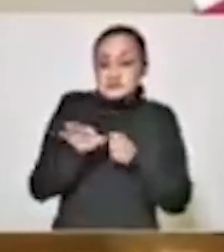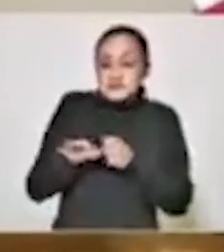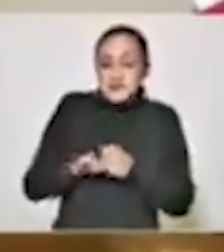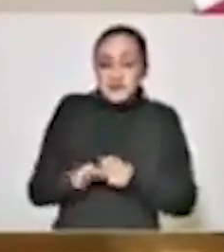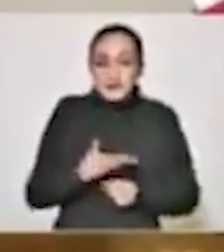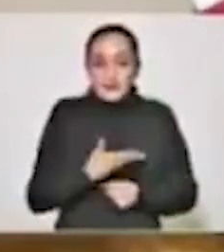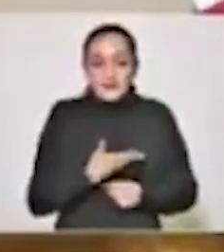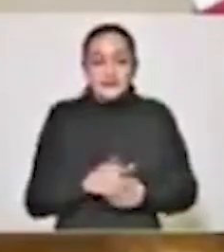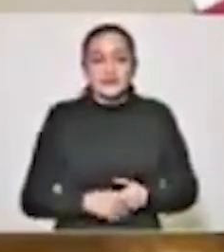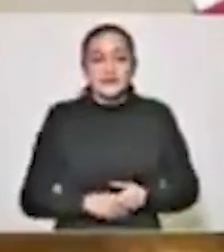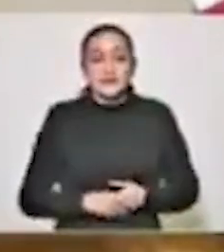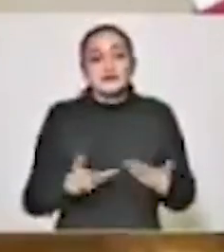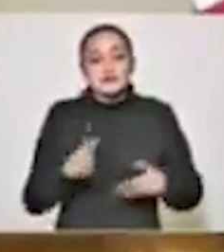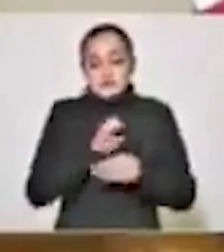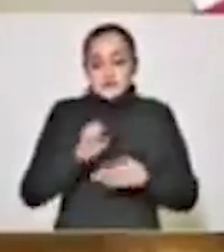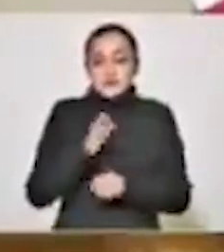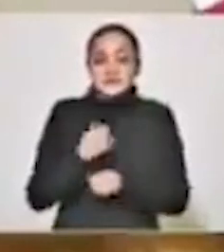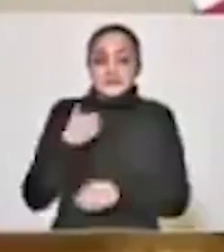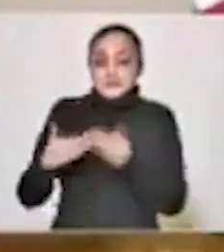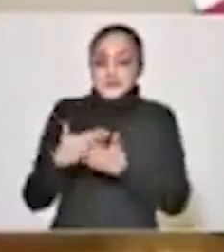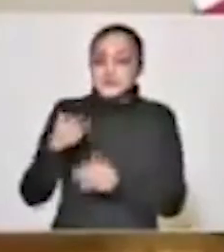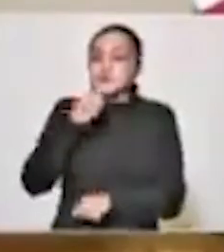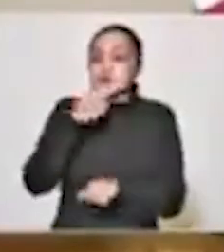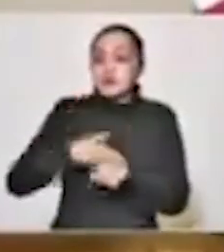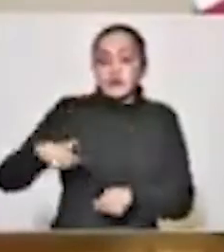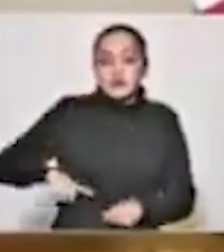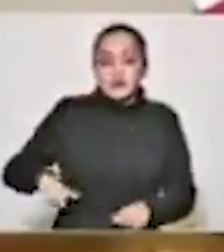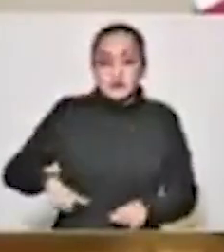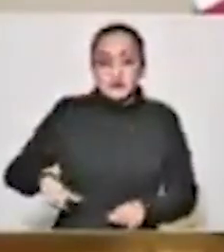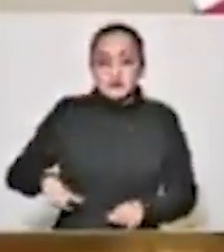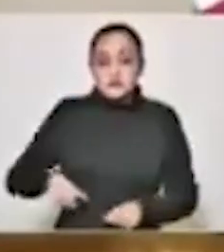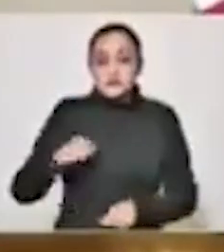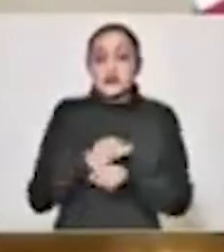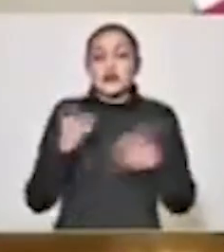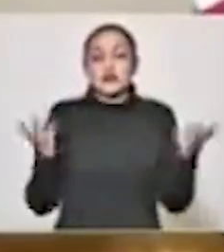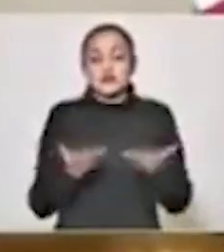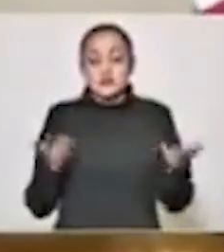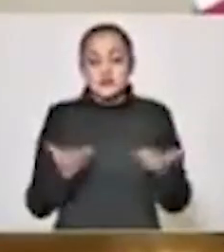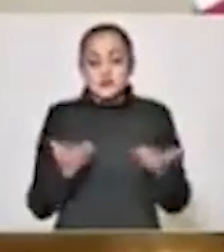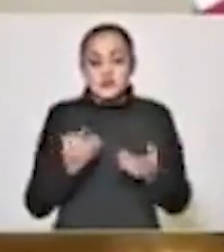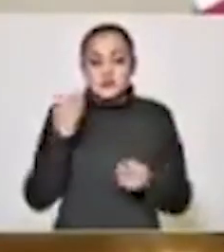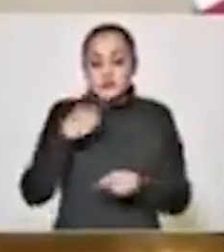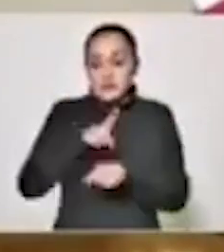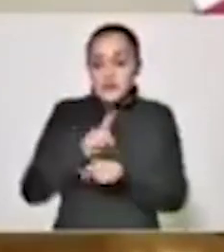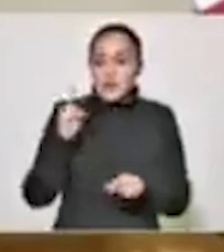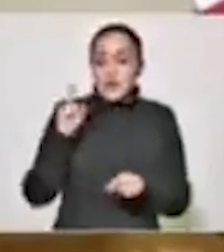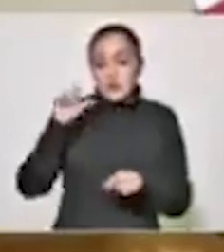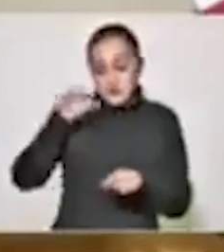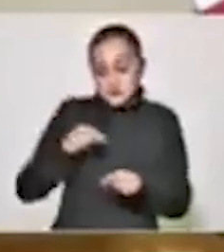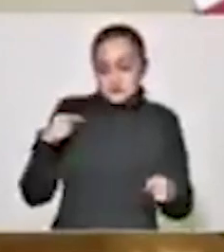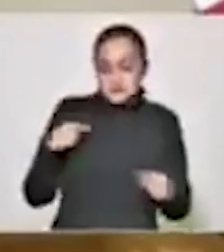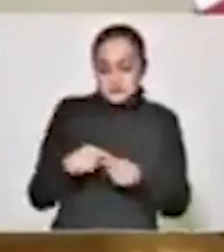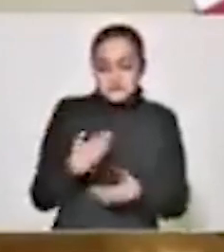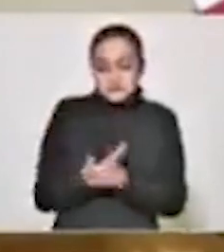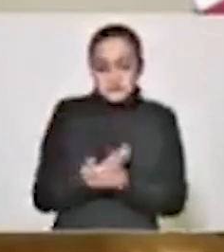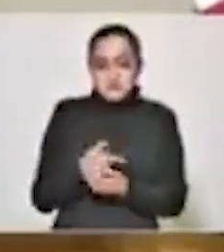Entonces, le he pedido a la Secretaría de Gobernación que nos haga durante el día de hoy, en este